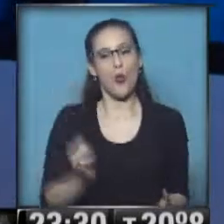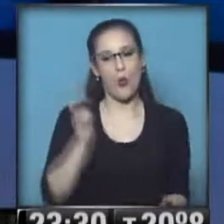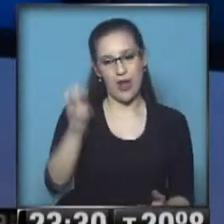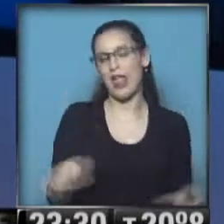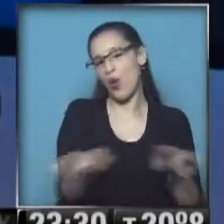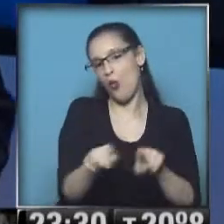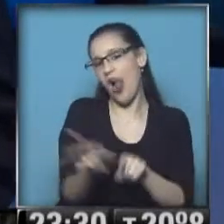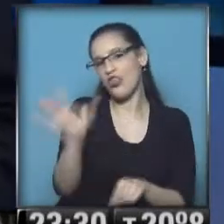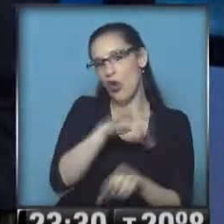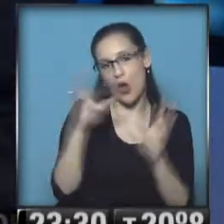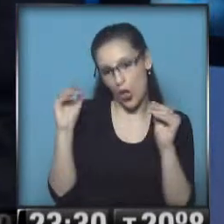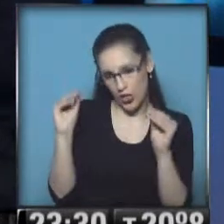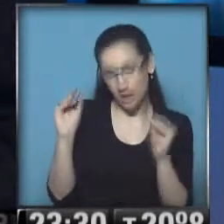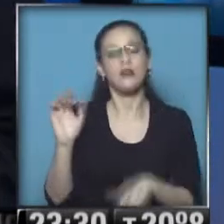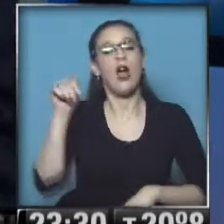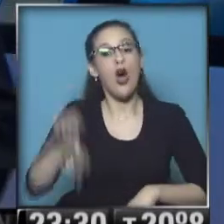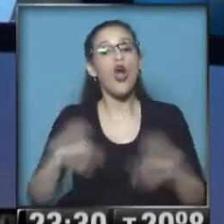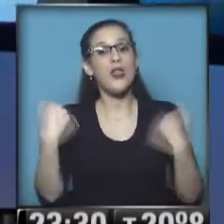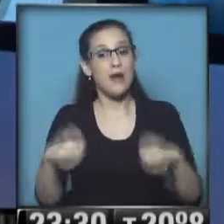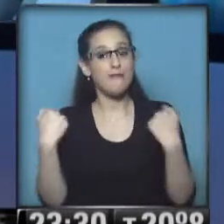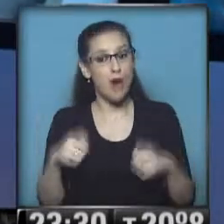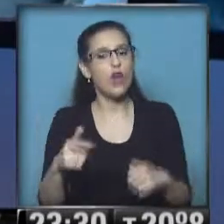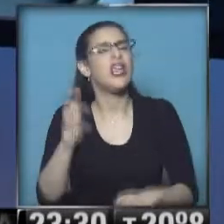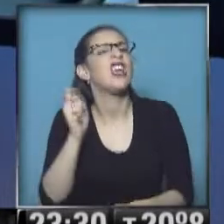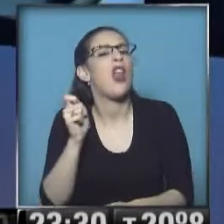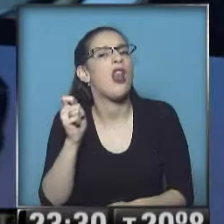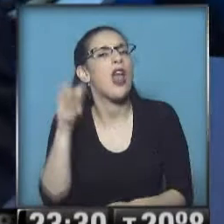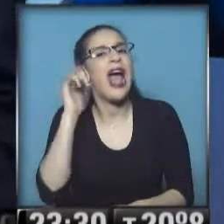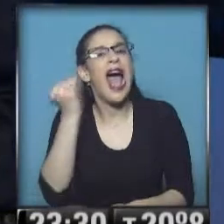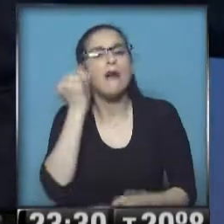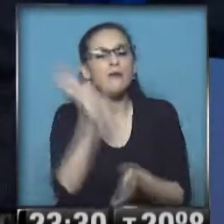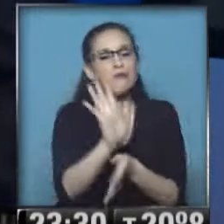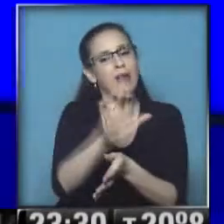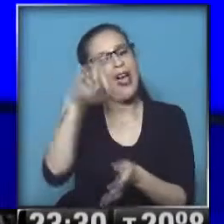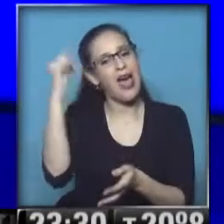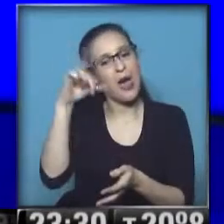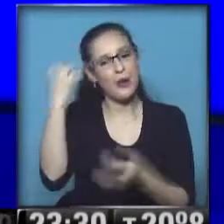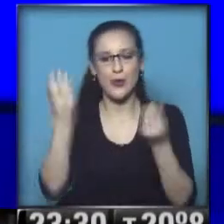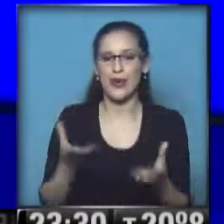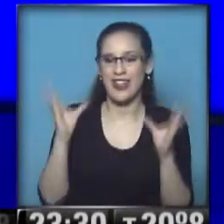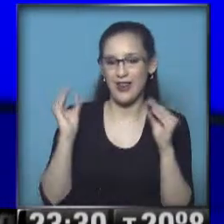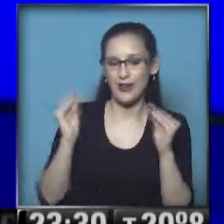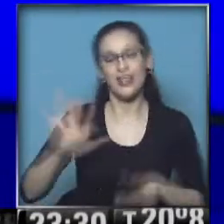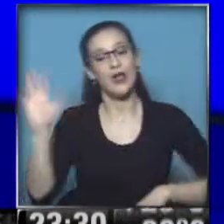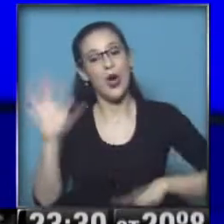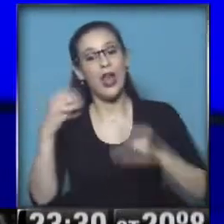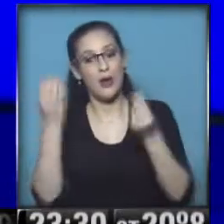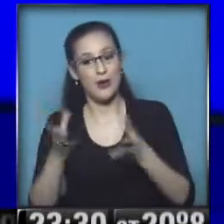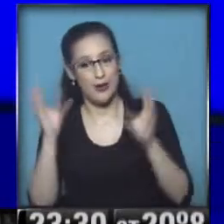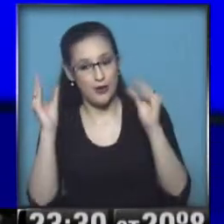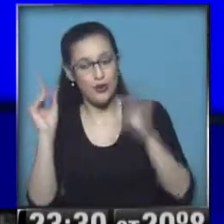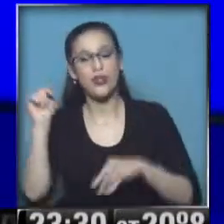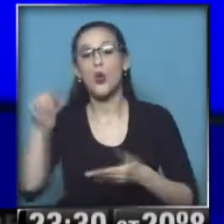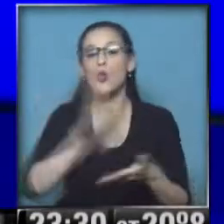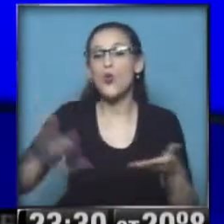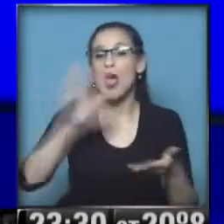este programa tiene deportes, de eso se ocupa Gabriela Previtera. Muy buenas noches, Gaby. Muy buenas noches, Pablo. Arrancó una nueva fecha